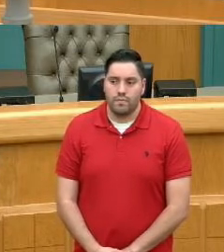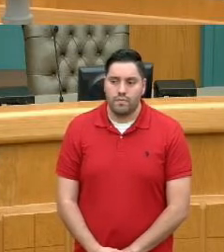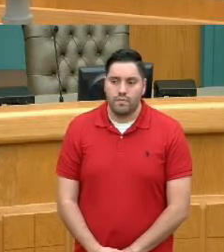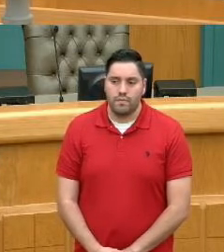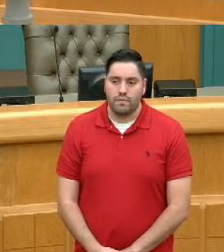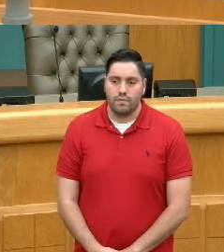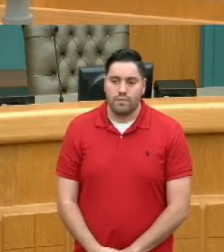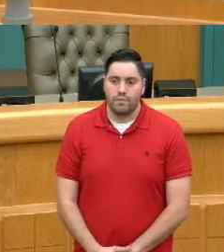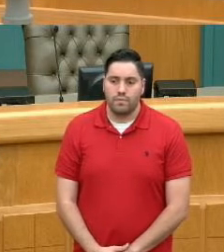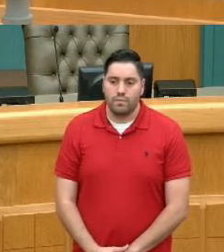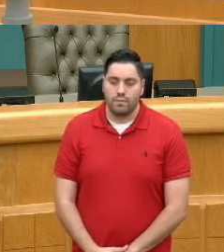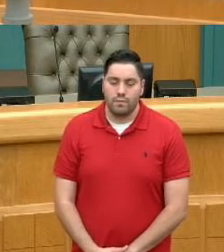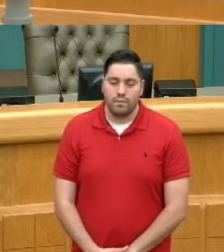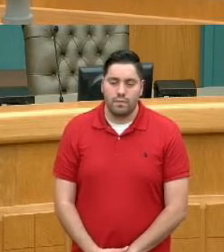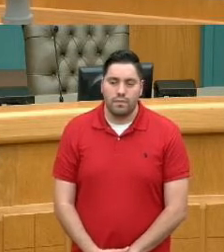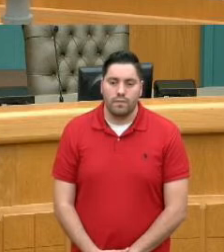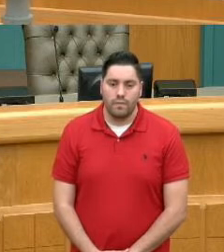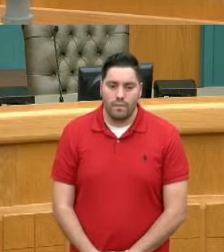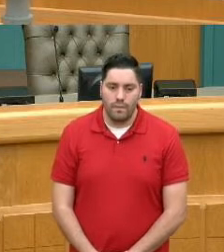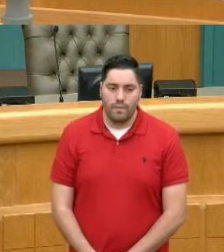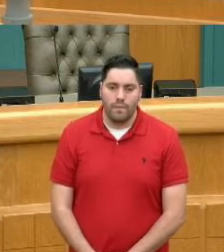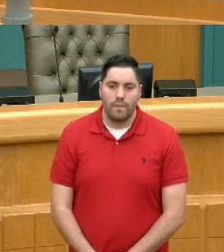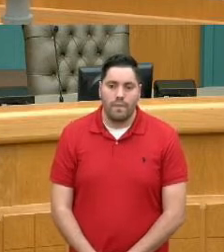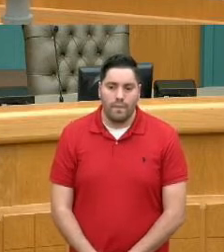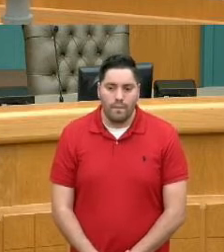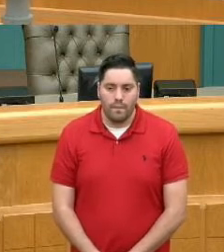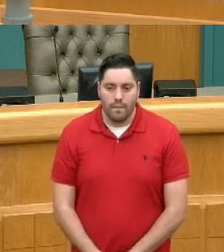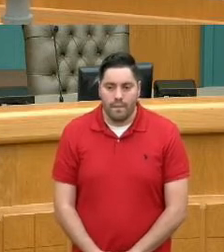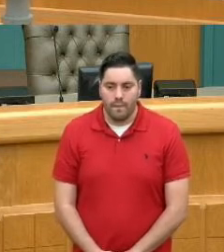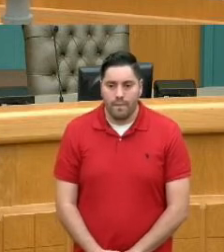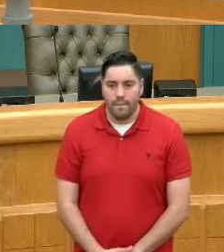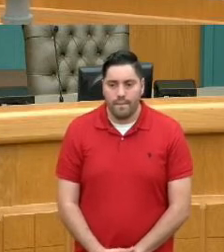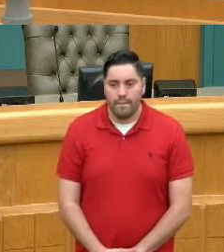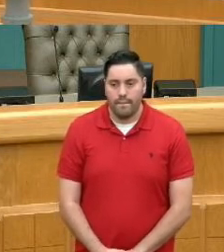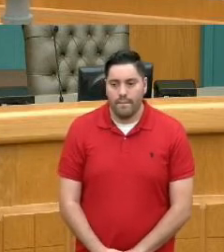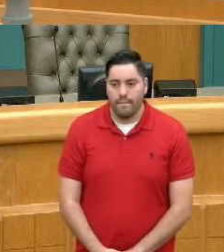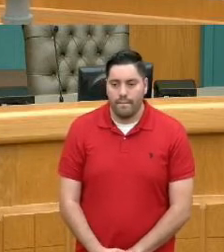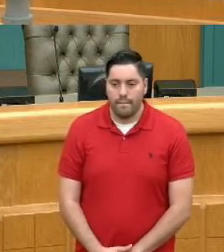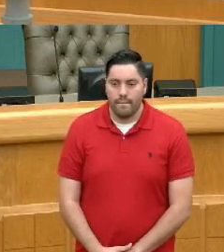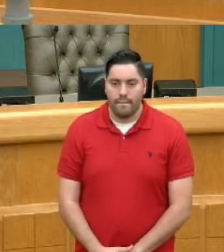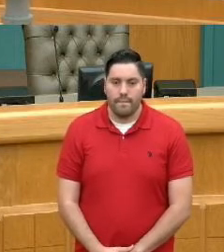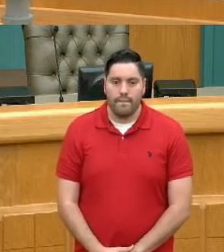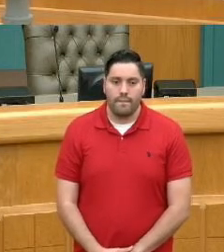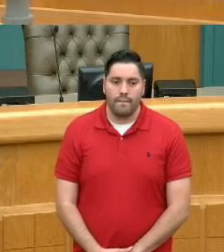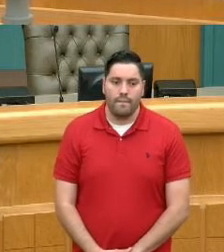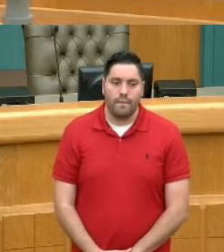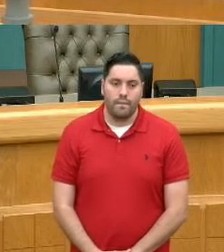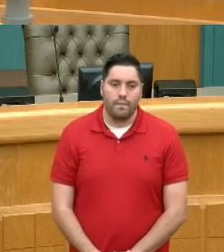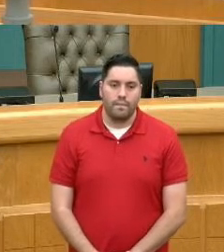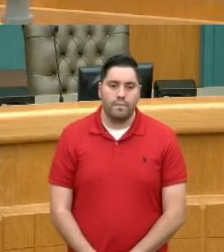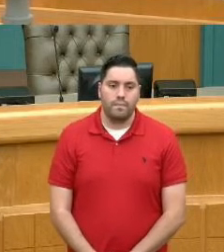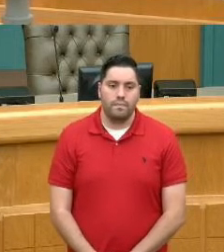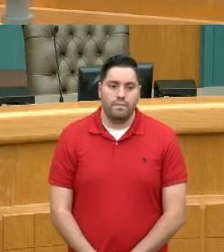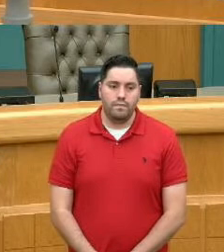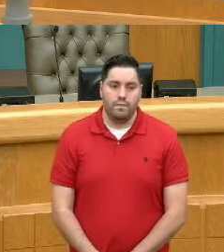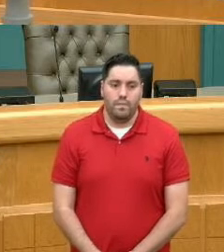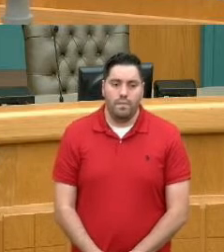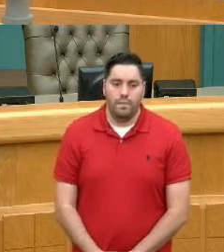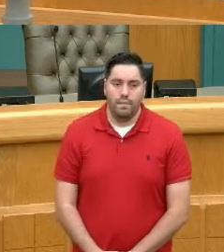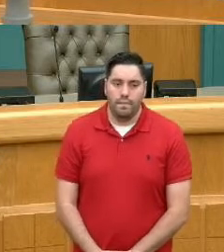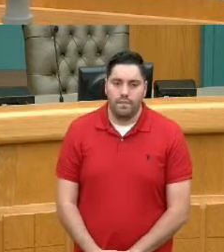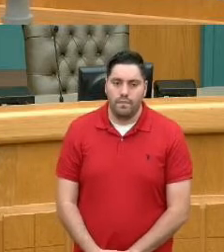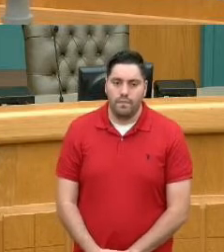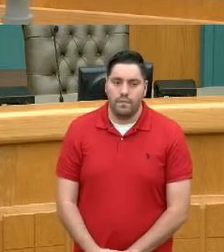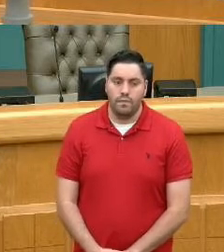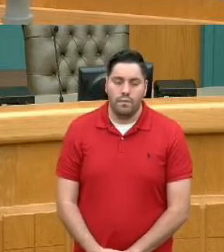con un resultado negativo, corre el riesgo de contraer el virus si no tiene cuidado, por lo que es importante que siga todos los protocolos de prevención. 3 de las mejores